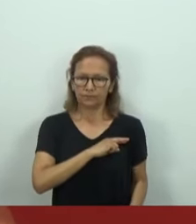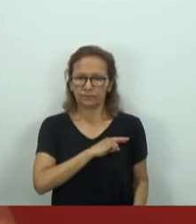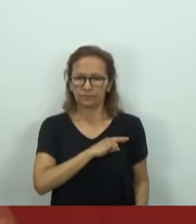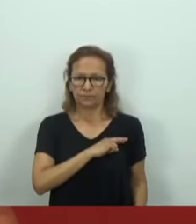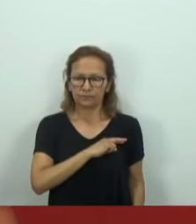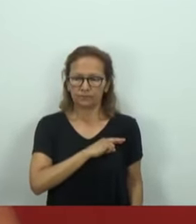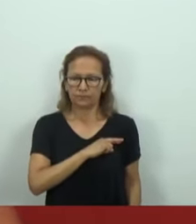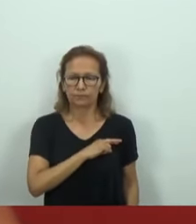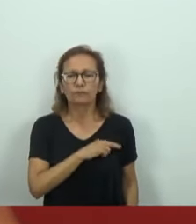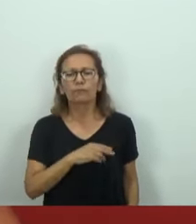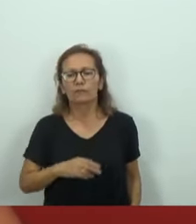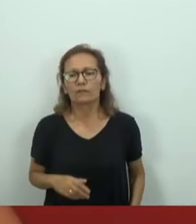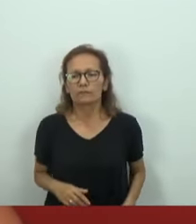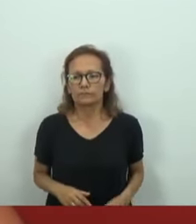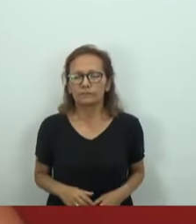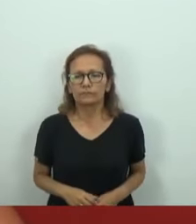españoles. Ok.